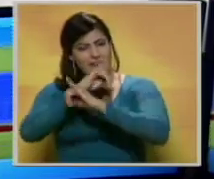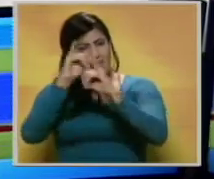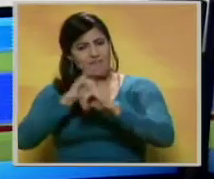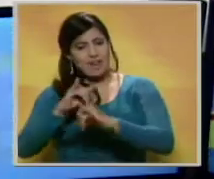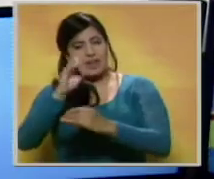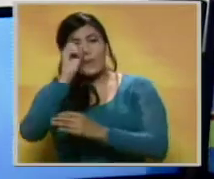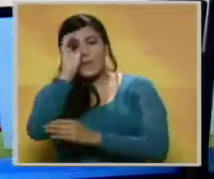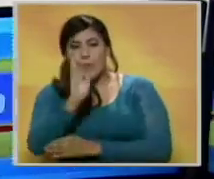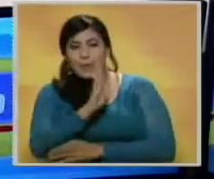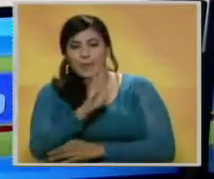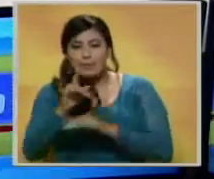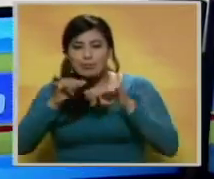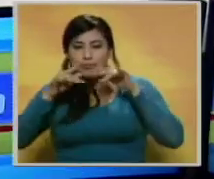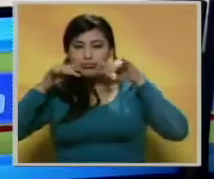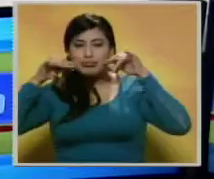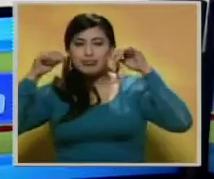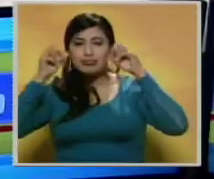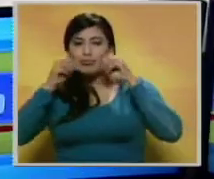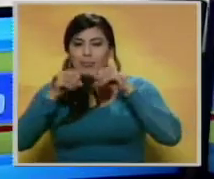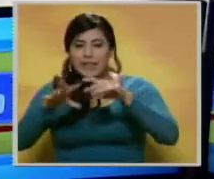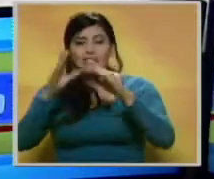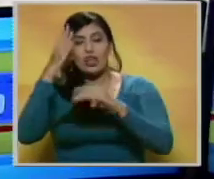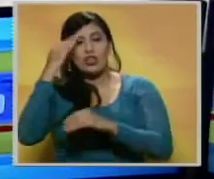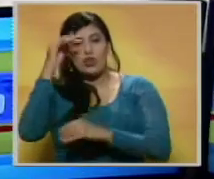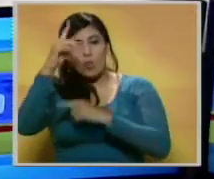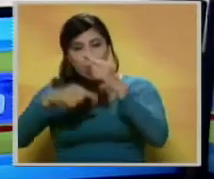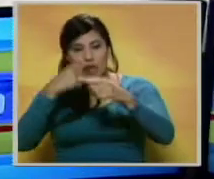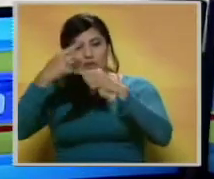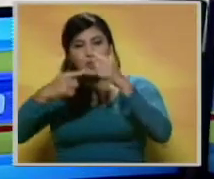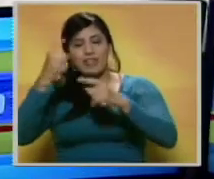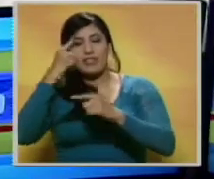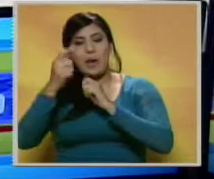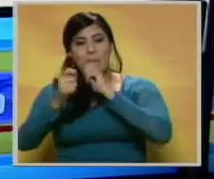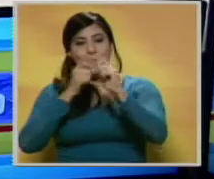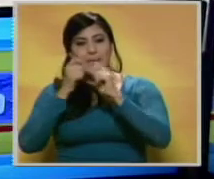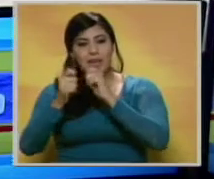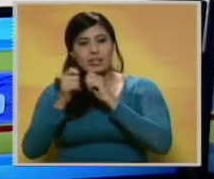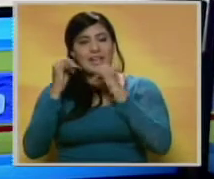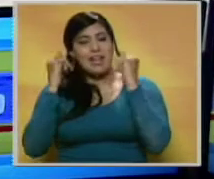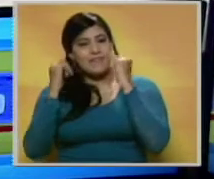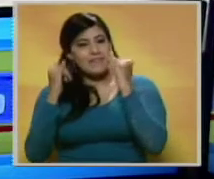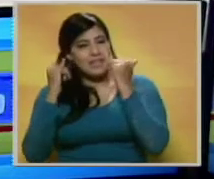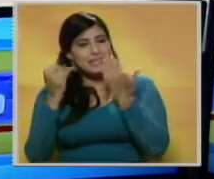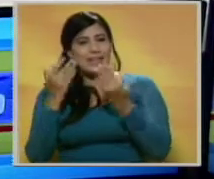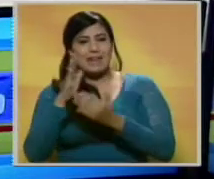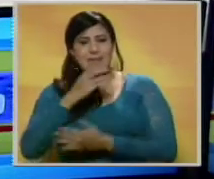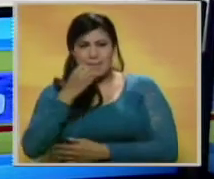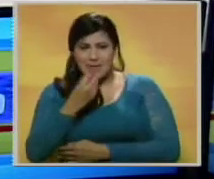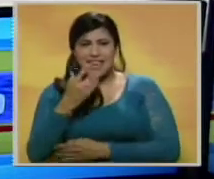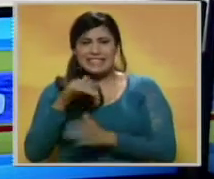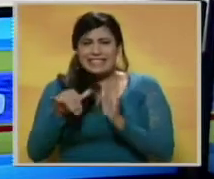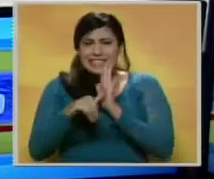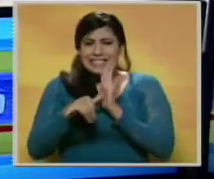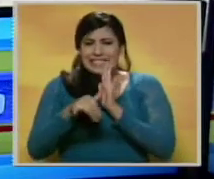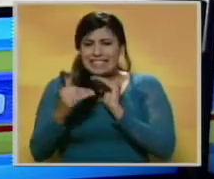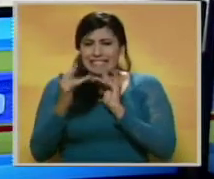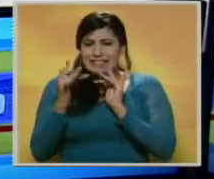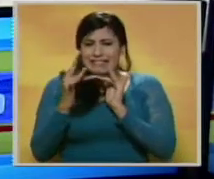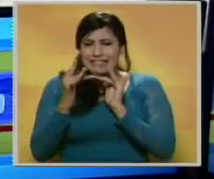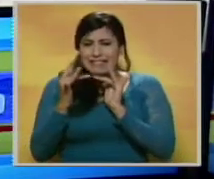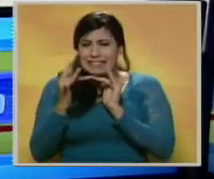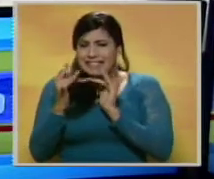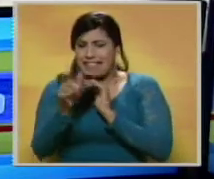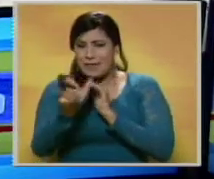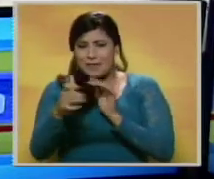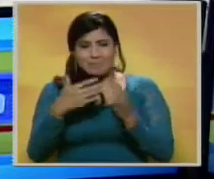muy bendecidos de poder celebrar cada año con ustedes el Día del Periodista en una celebración que es bien cercana, bien